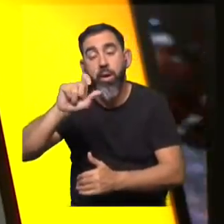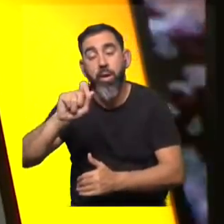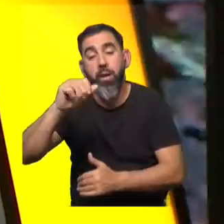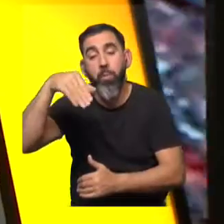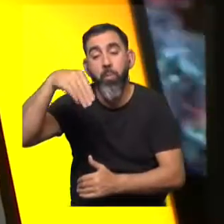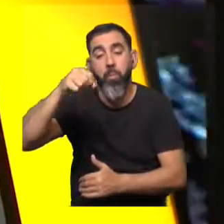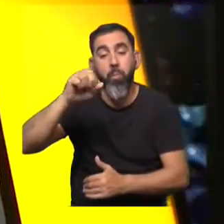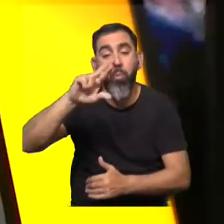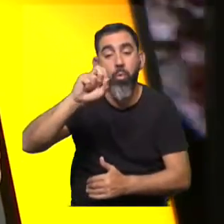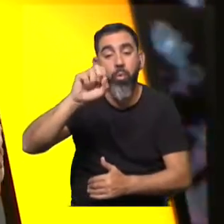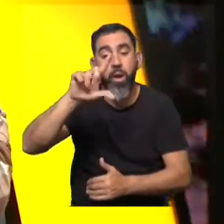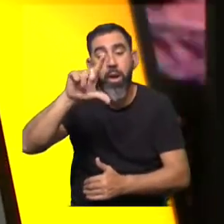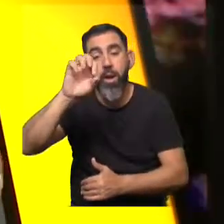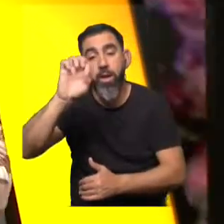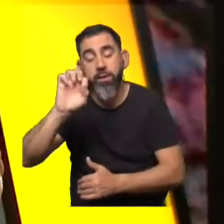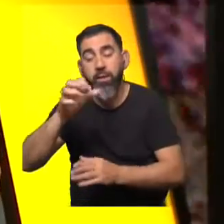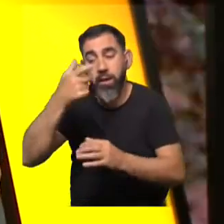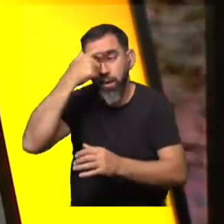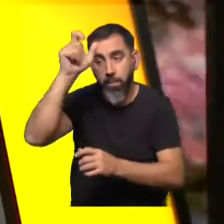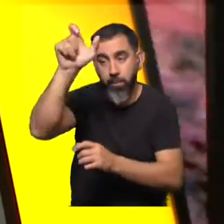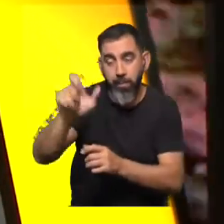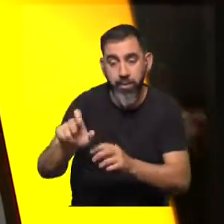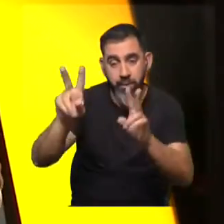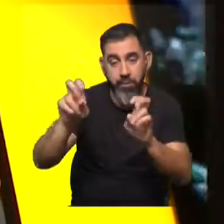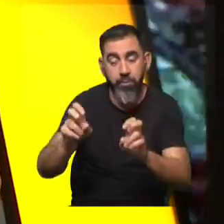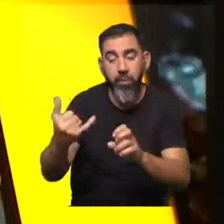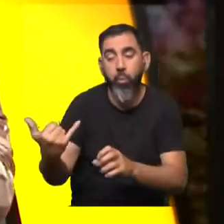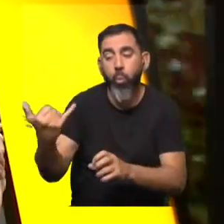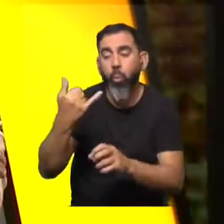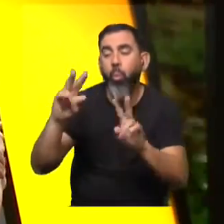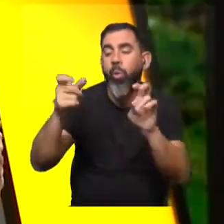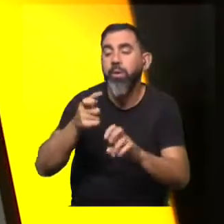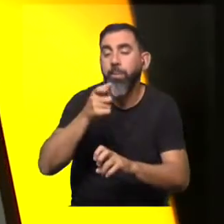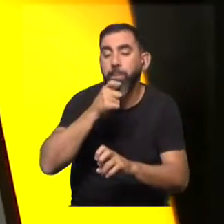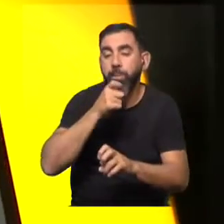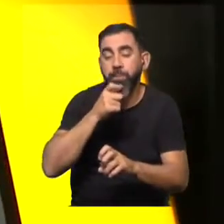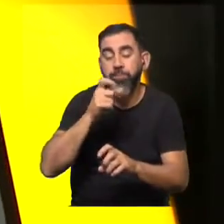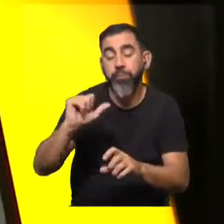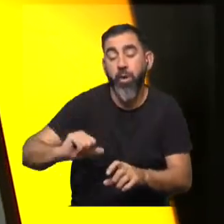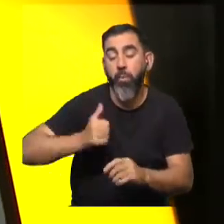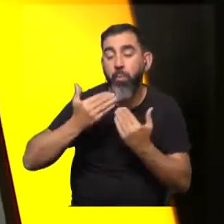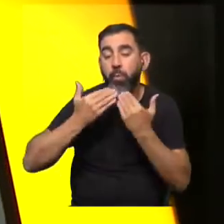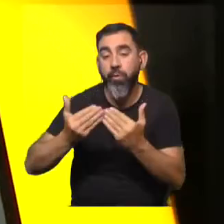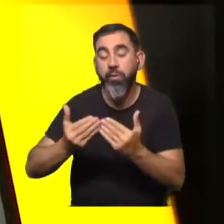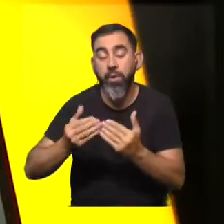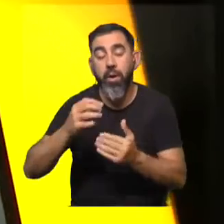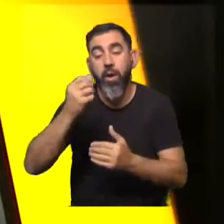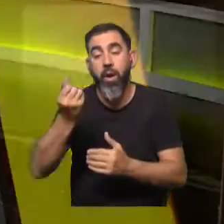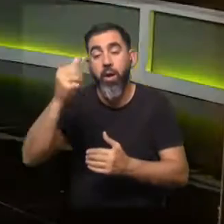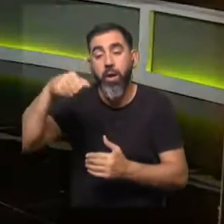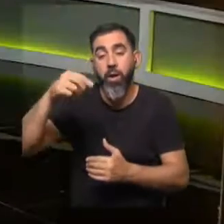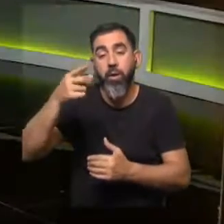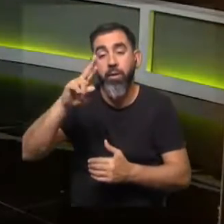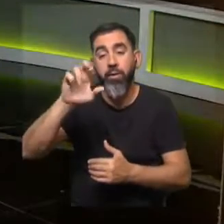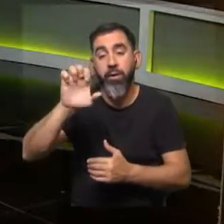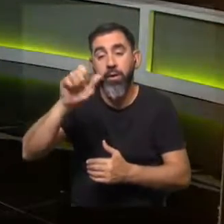en geología, para que nos cuente un poco más sobre estas piedras. Y aprovecho para agradecer a Andrea Lieberman de la joyería